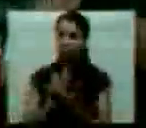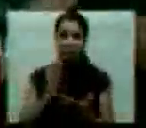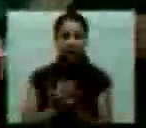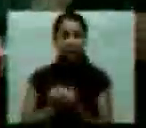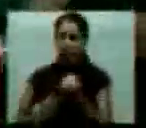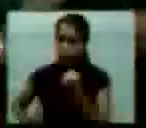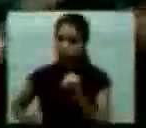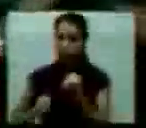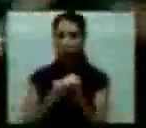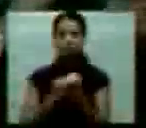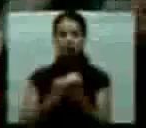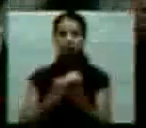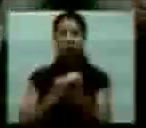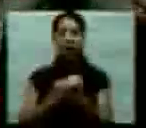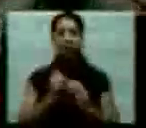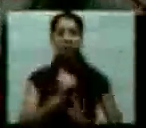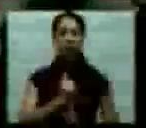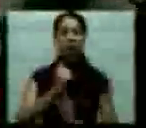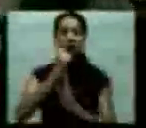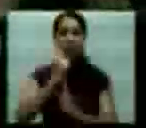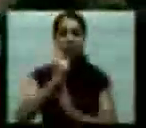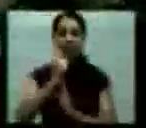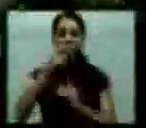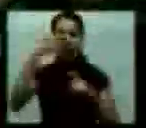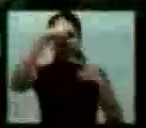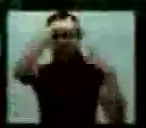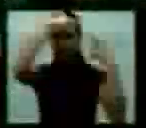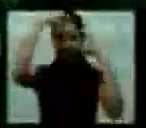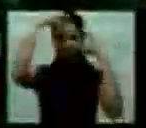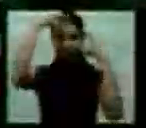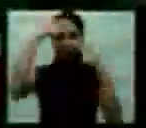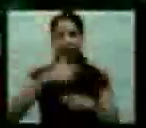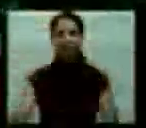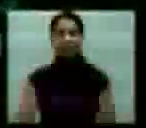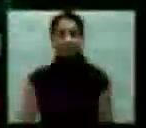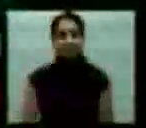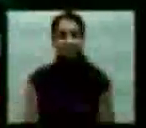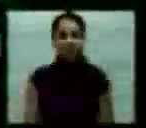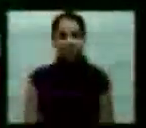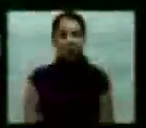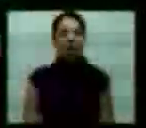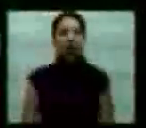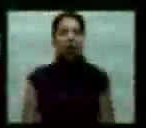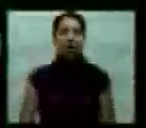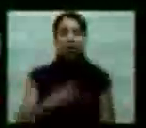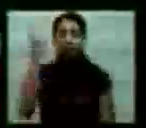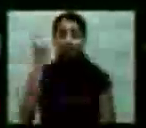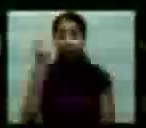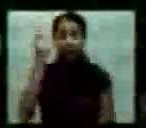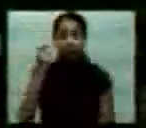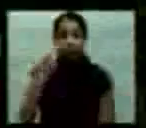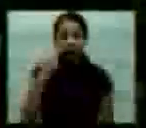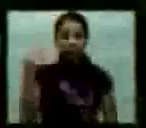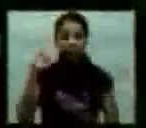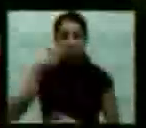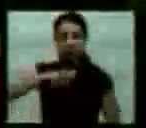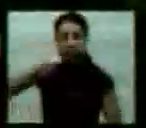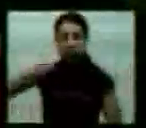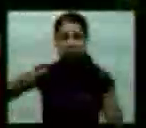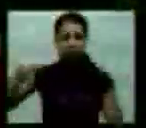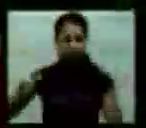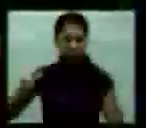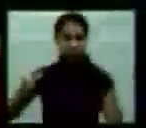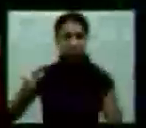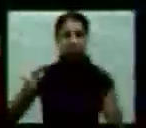líder del proceso revolucionario, comandante Hugo Chávez. Nuestros diputados y diputadas, desde